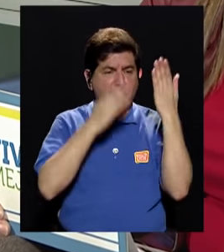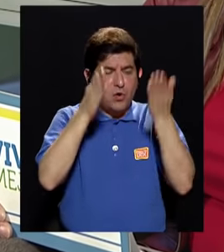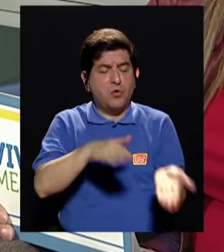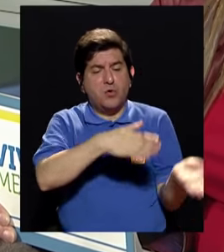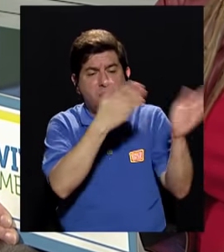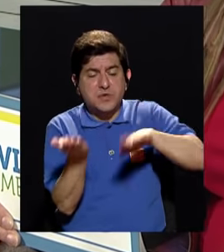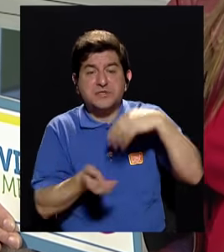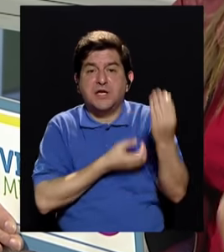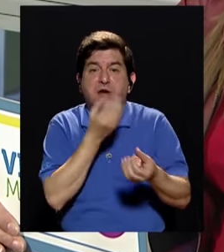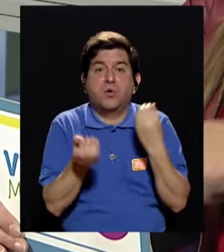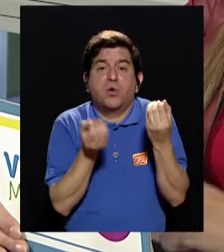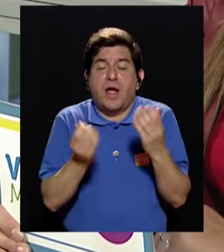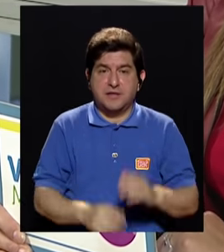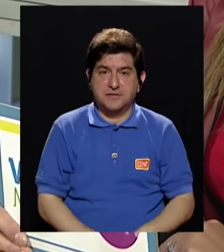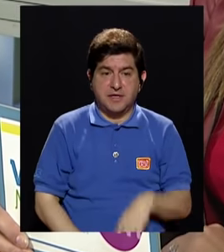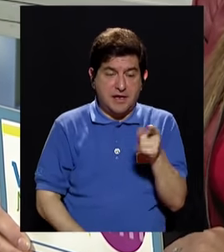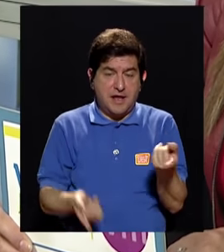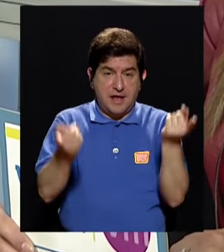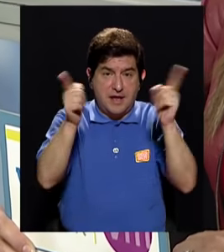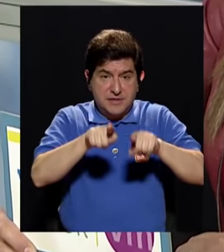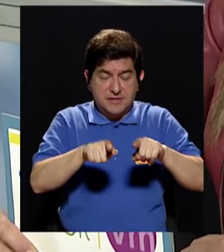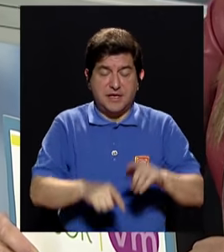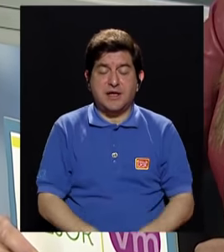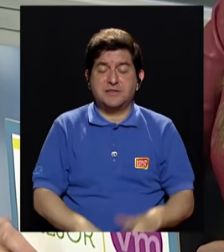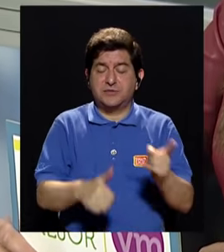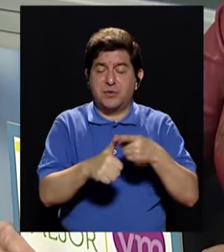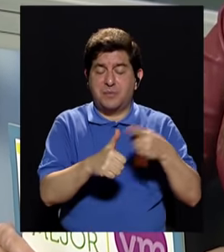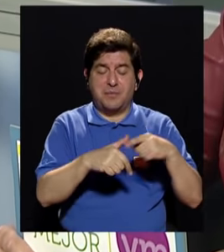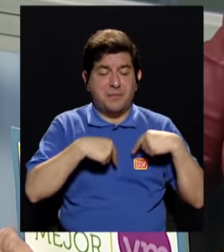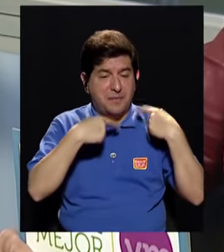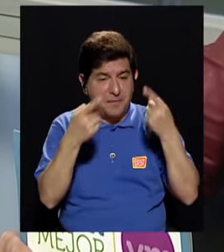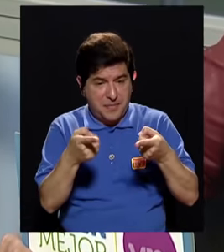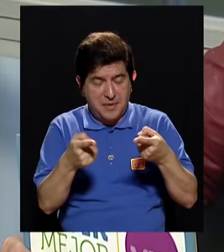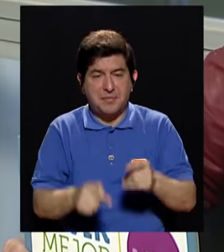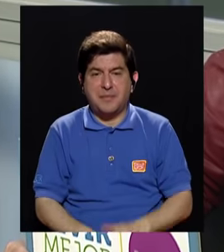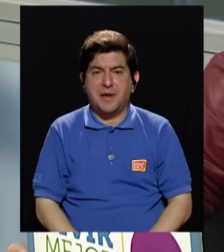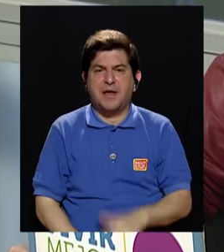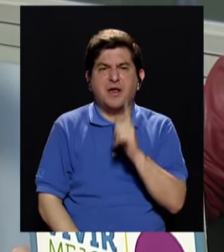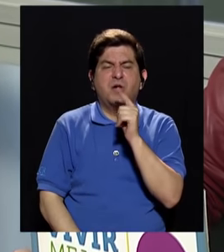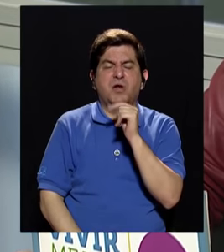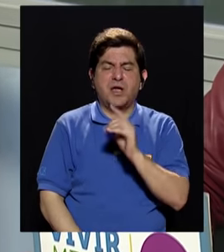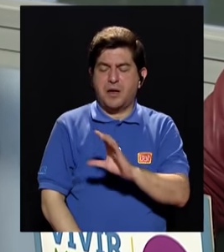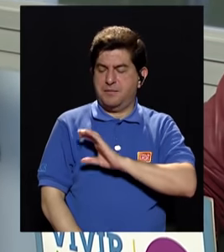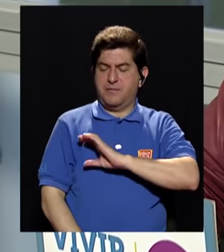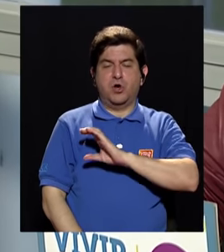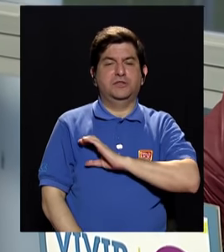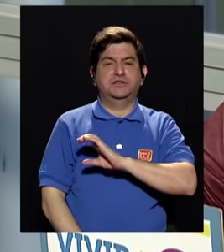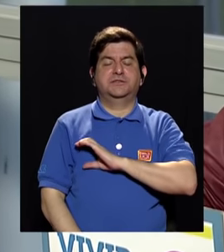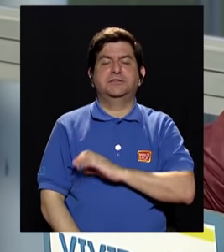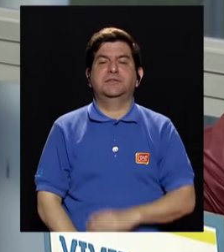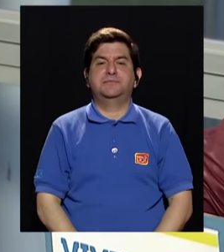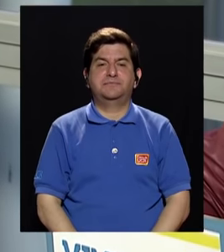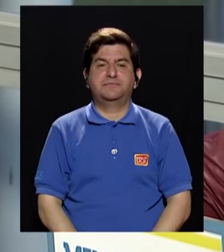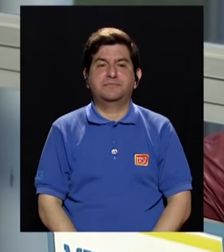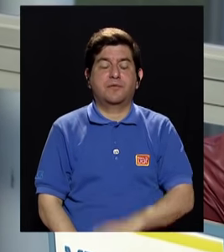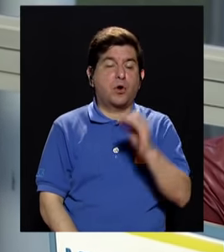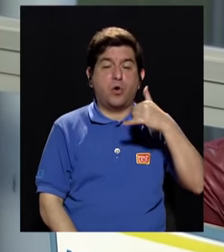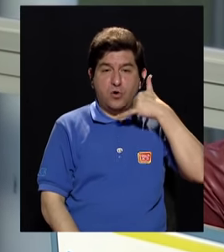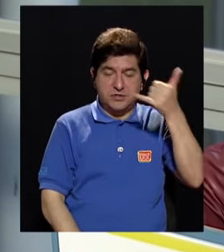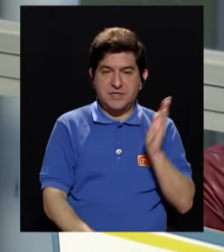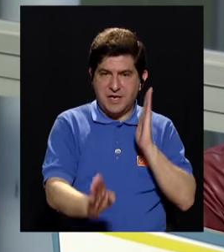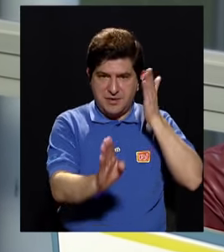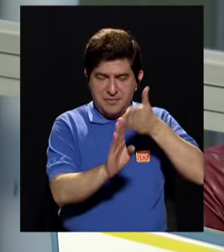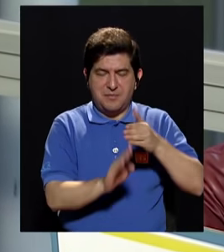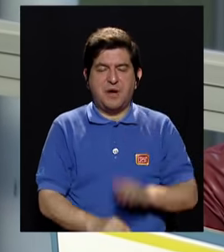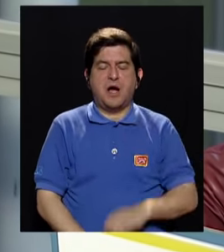vecino que se muera qué se hace entonces en estos casos casi siempre el que llega primero es la la policía del lugar verdad el sitio o se llama